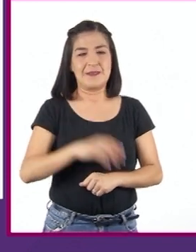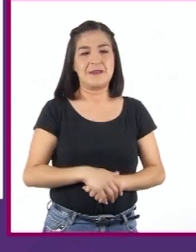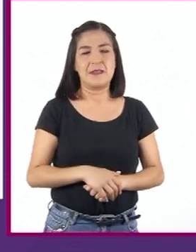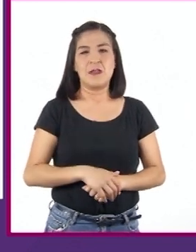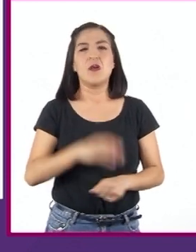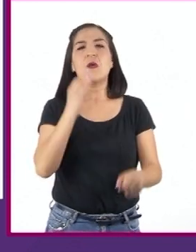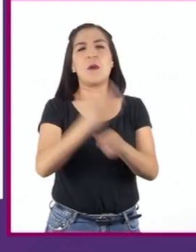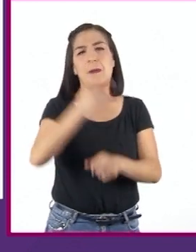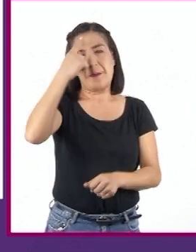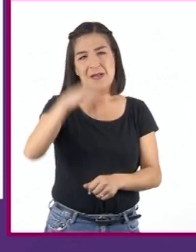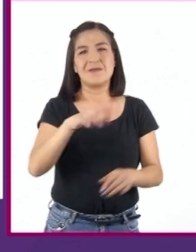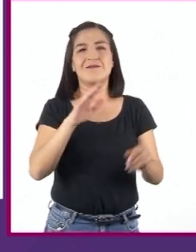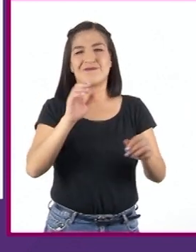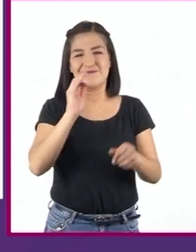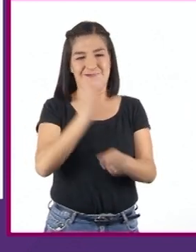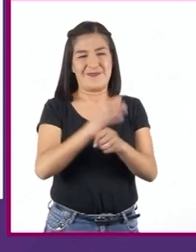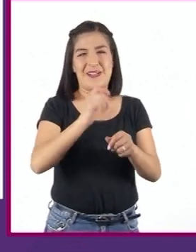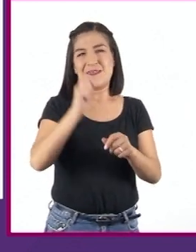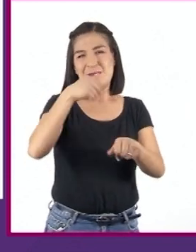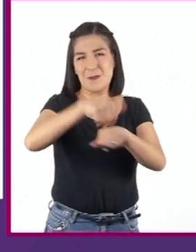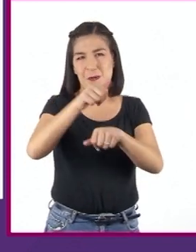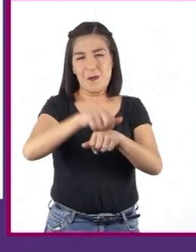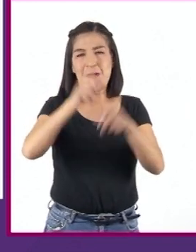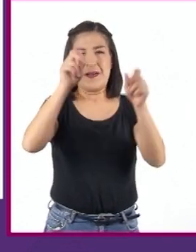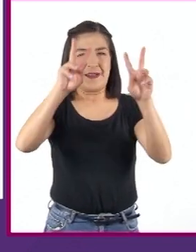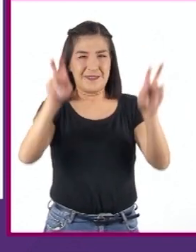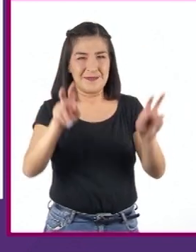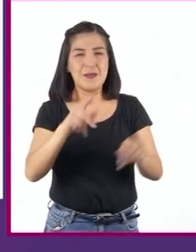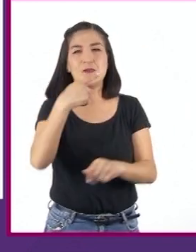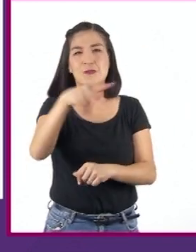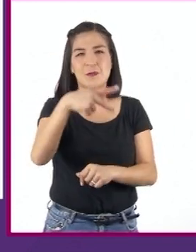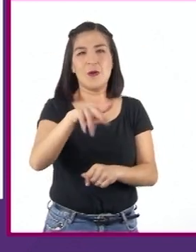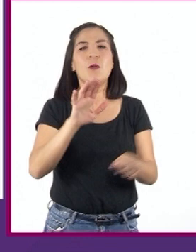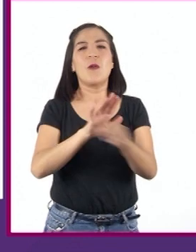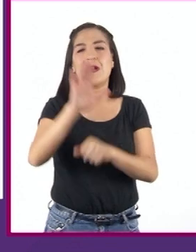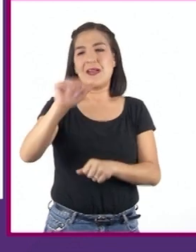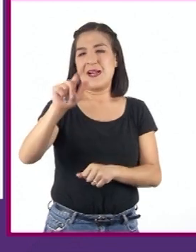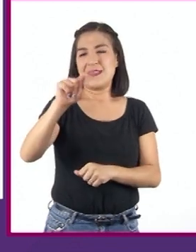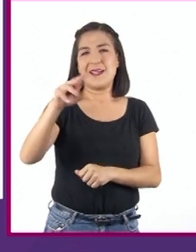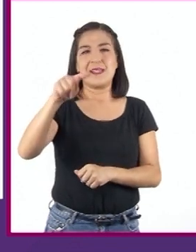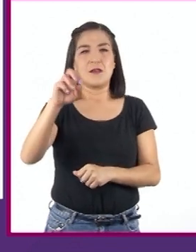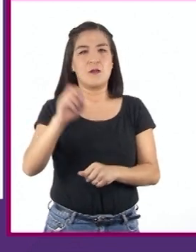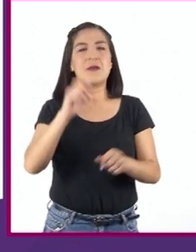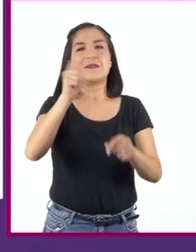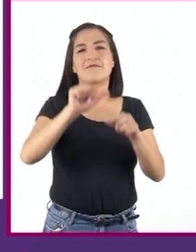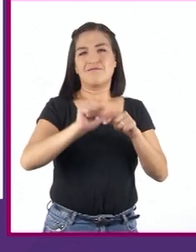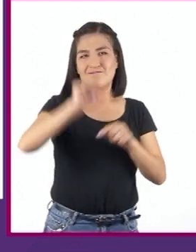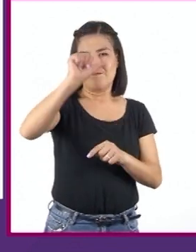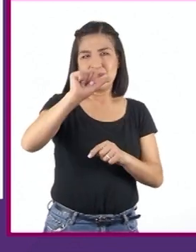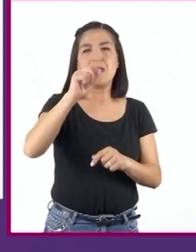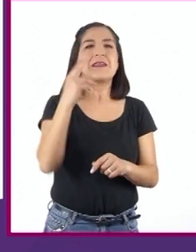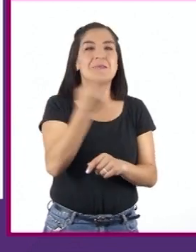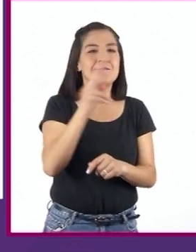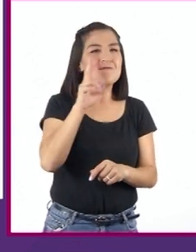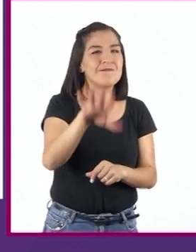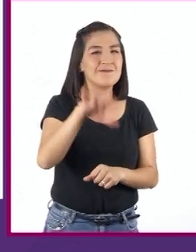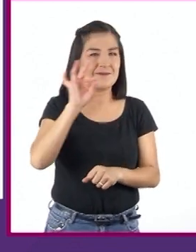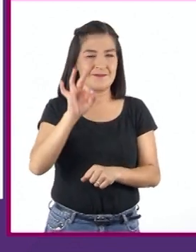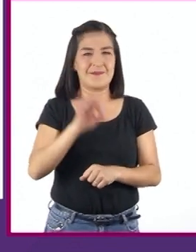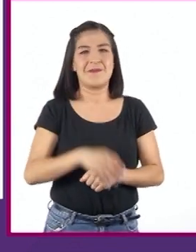las propiedades del teorema de Pitágoras y hallar el cateto, que es también la altura que necesitamos.